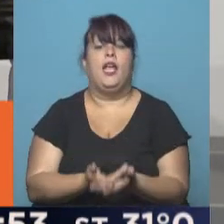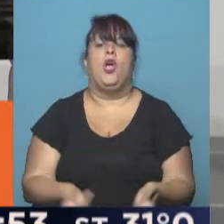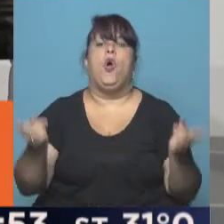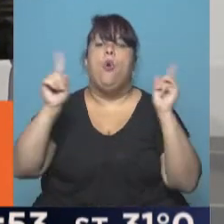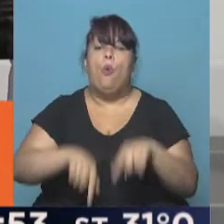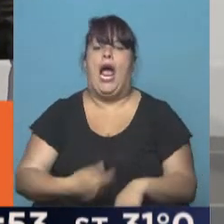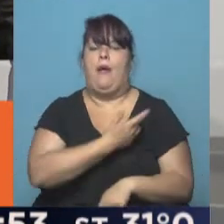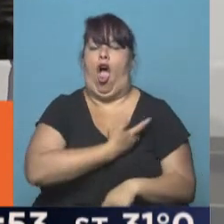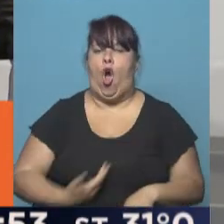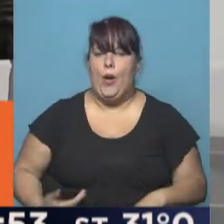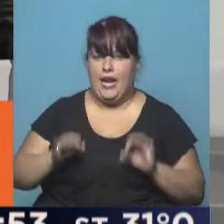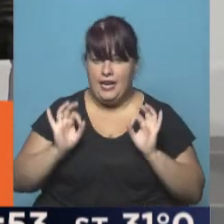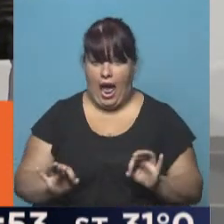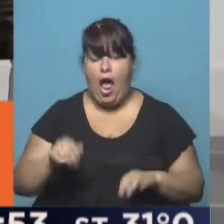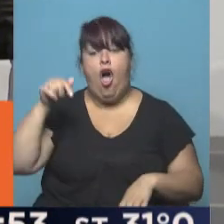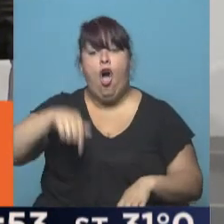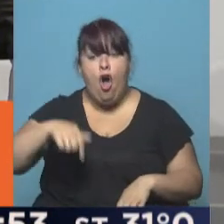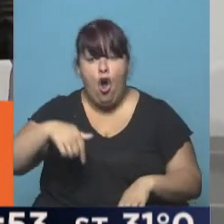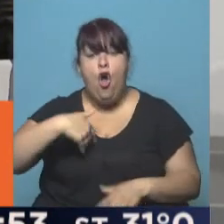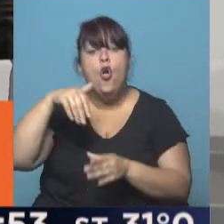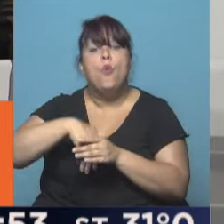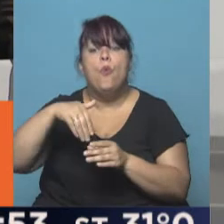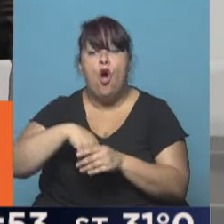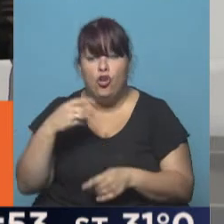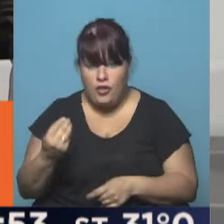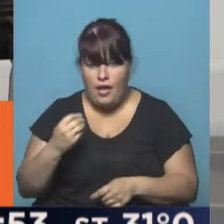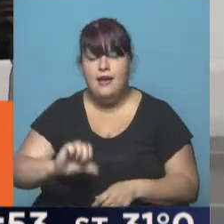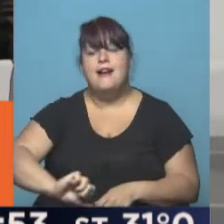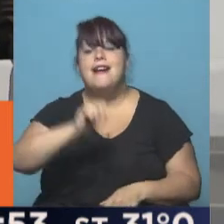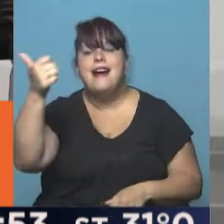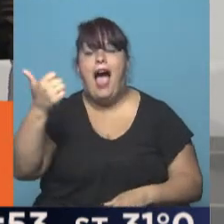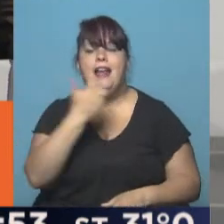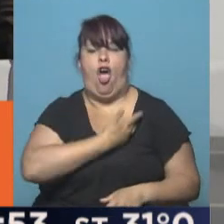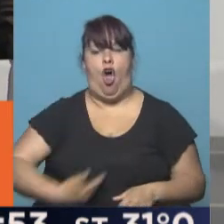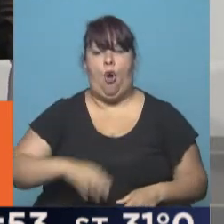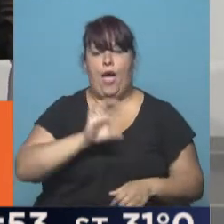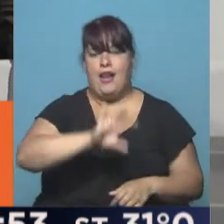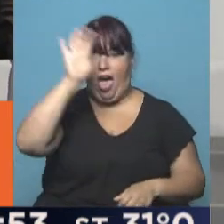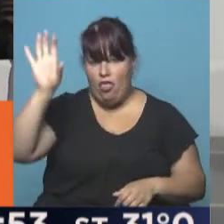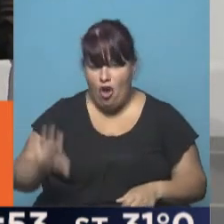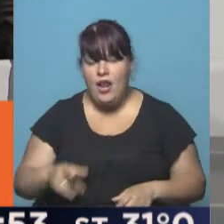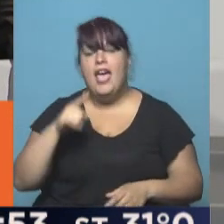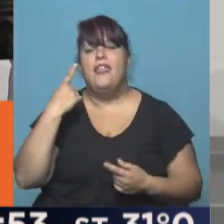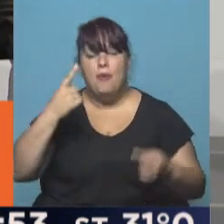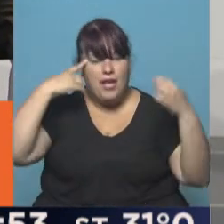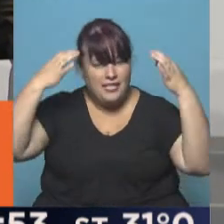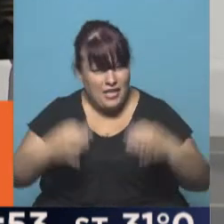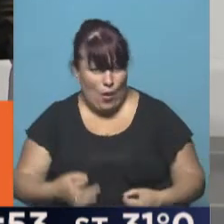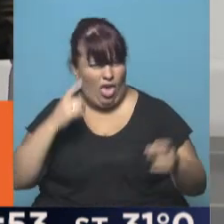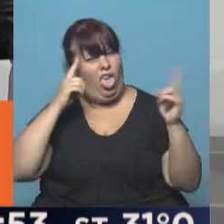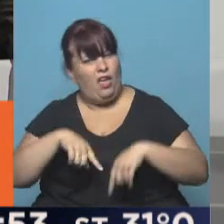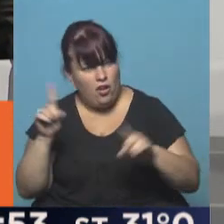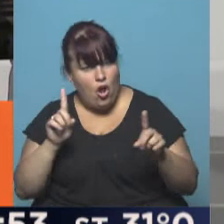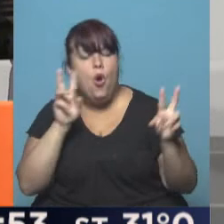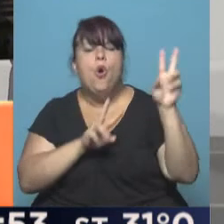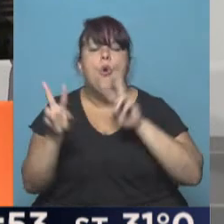la gobernabilidad. Y lo que hoy se va a votar es el triunfo de la gobernabilidad, de la razonabilidad y